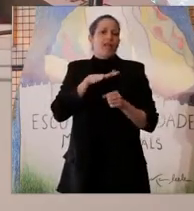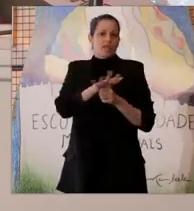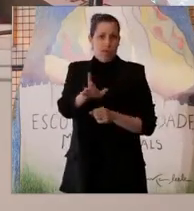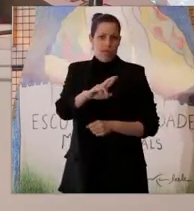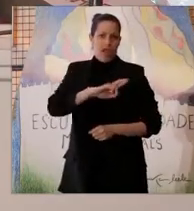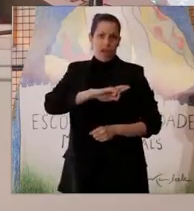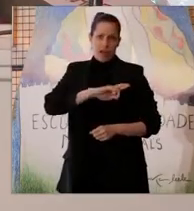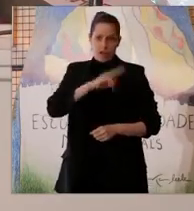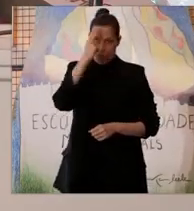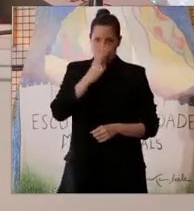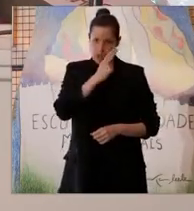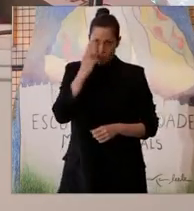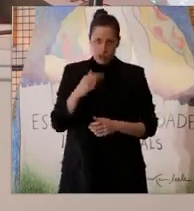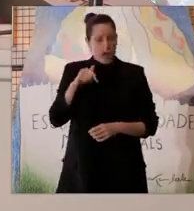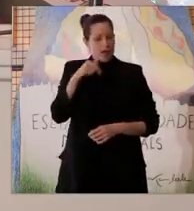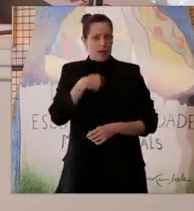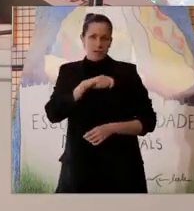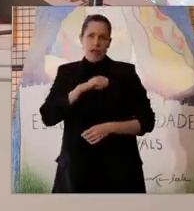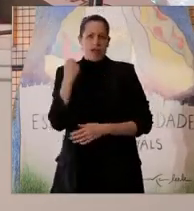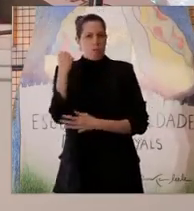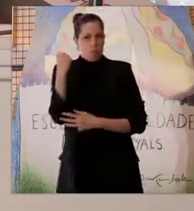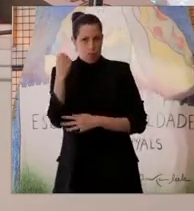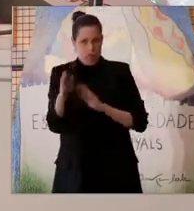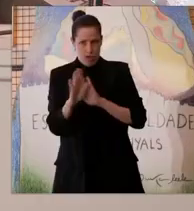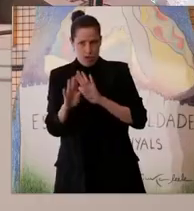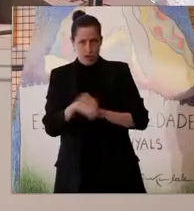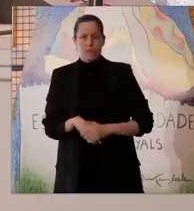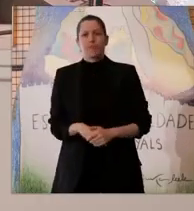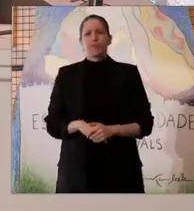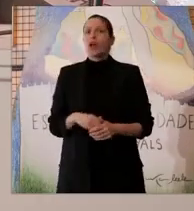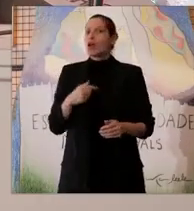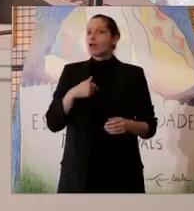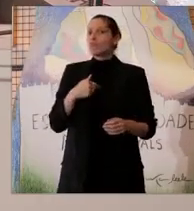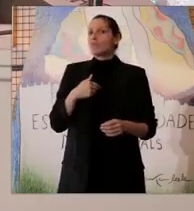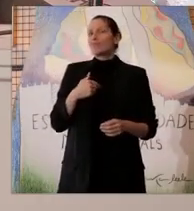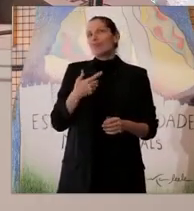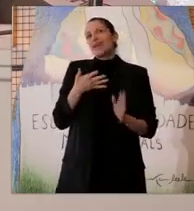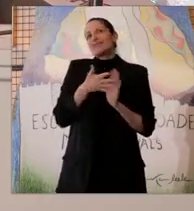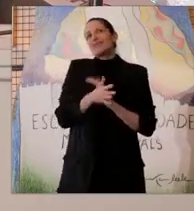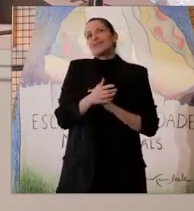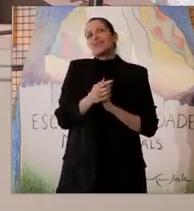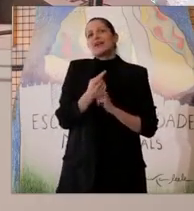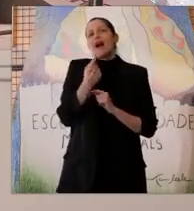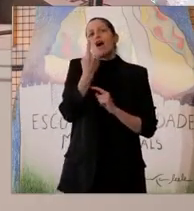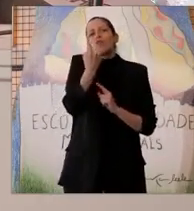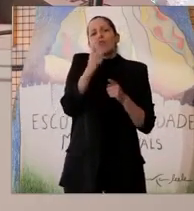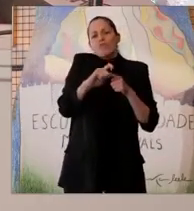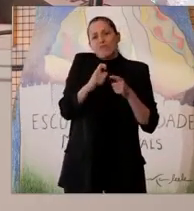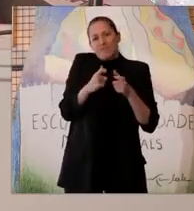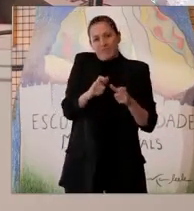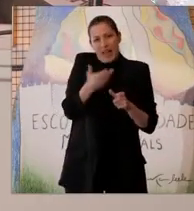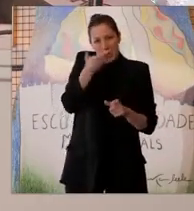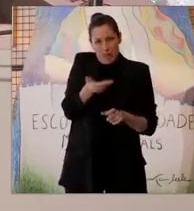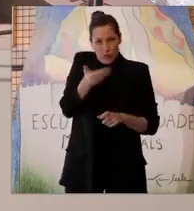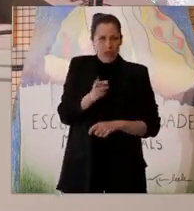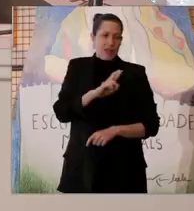insisto mientras la religión que solo es uno de los factores pero para mí es clave porque la cultura por la